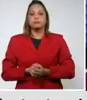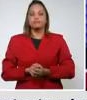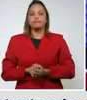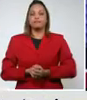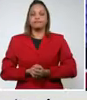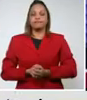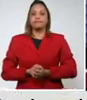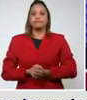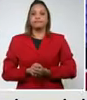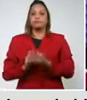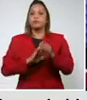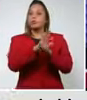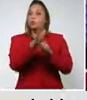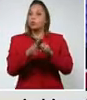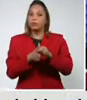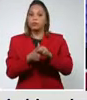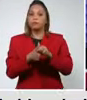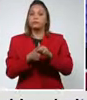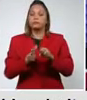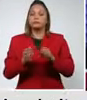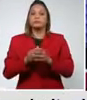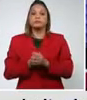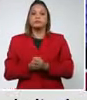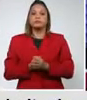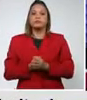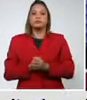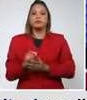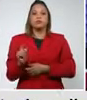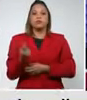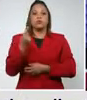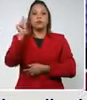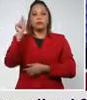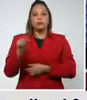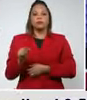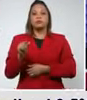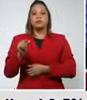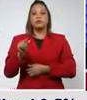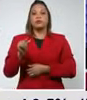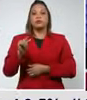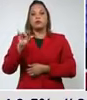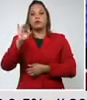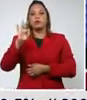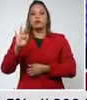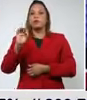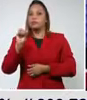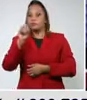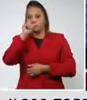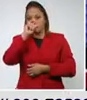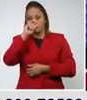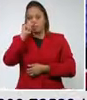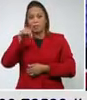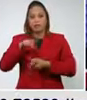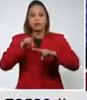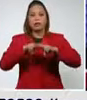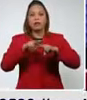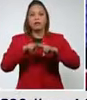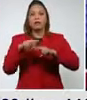con COVID-19. Una paciente de 80 años de edad de aquí de La Habana, del municipio de Blana del